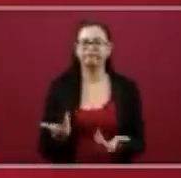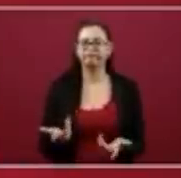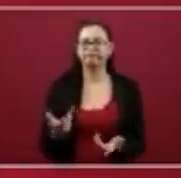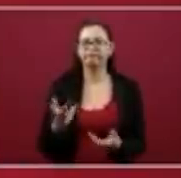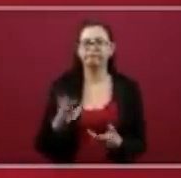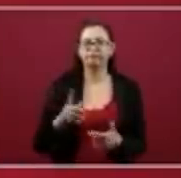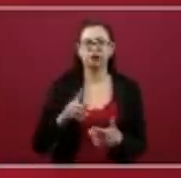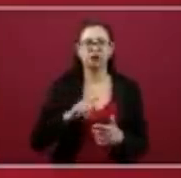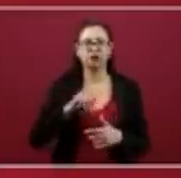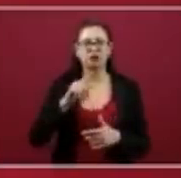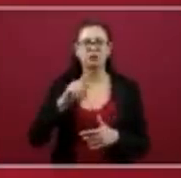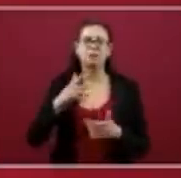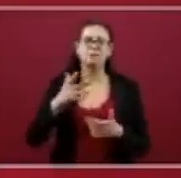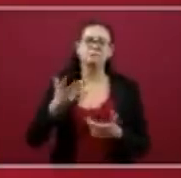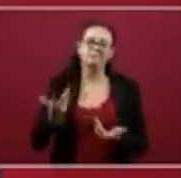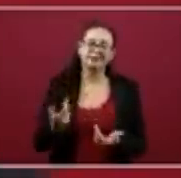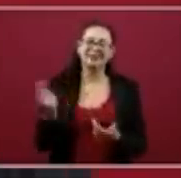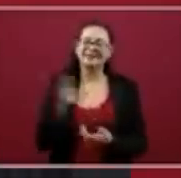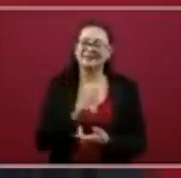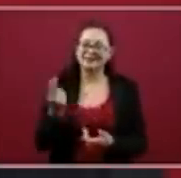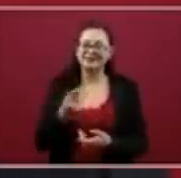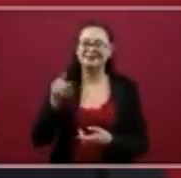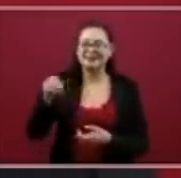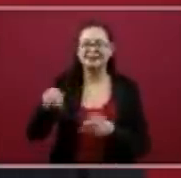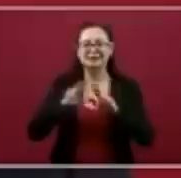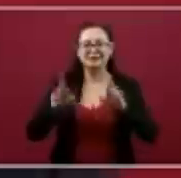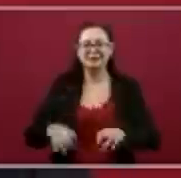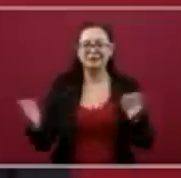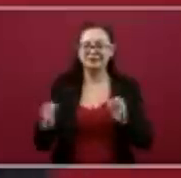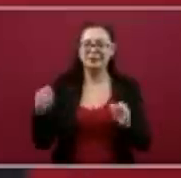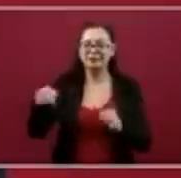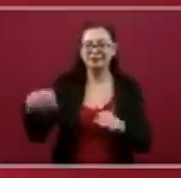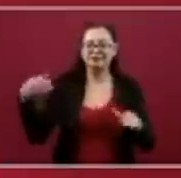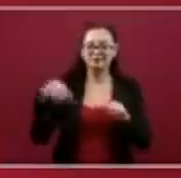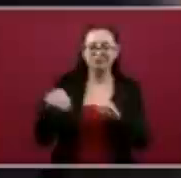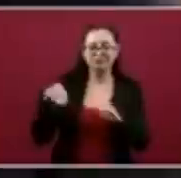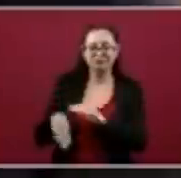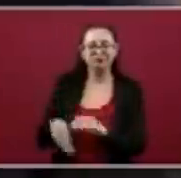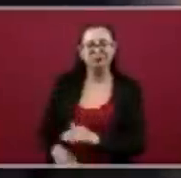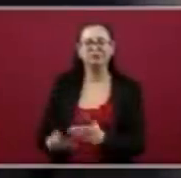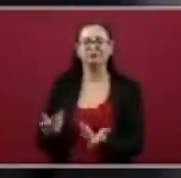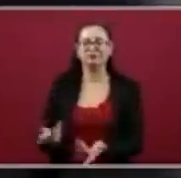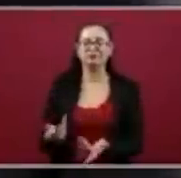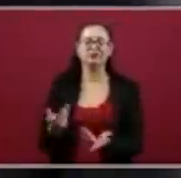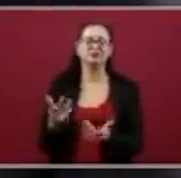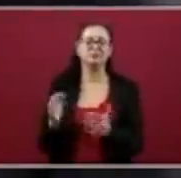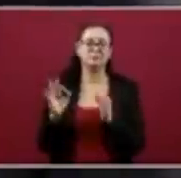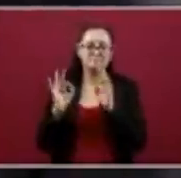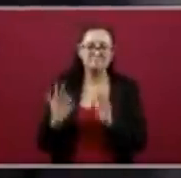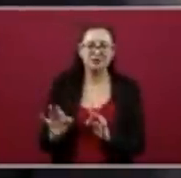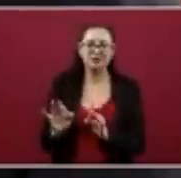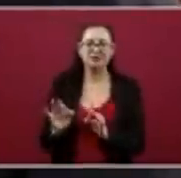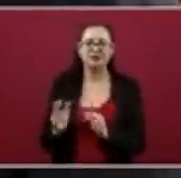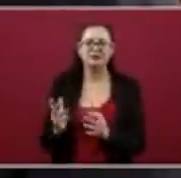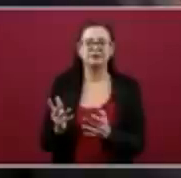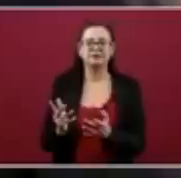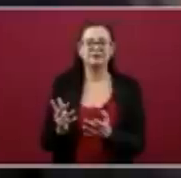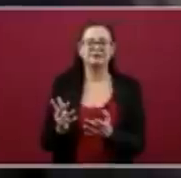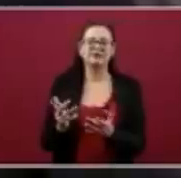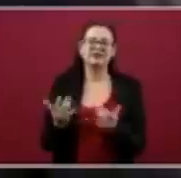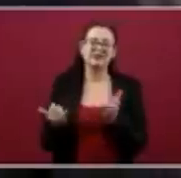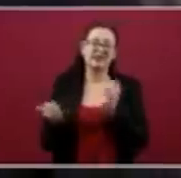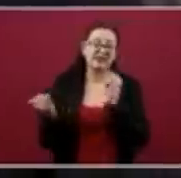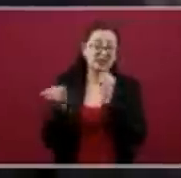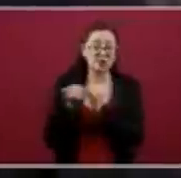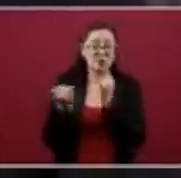frigoríficos, que se le dé valor agregado a la carne, que no se venda el ganado en